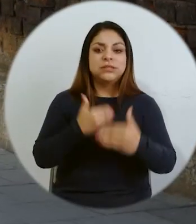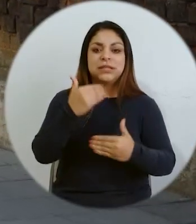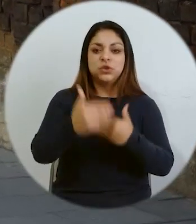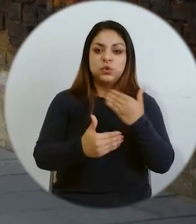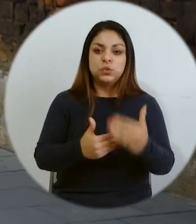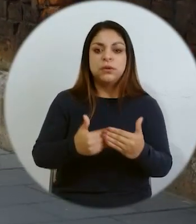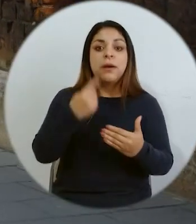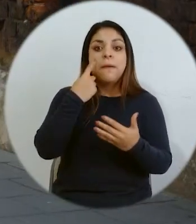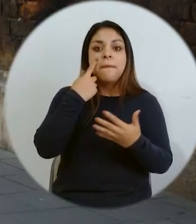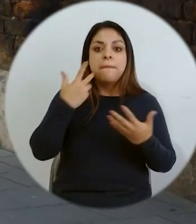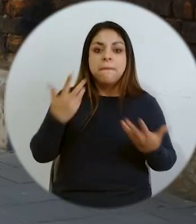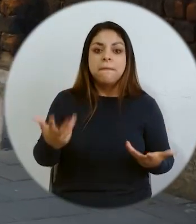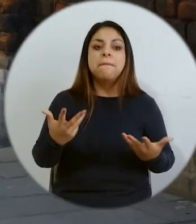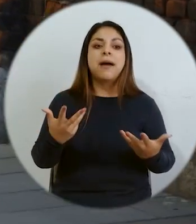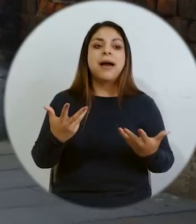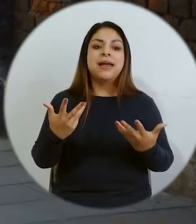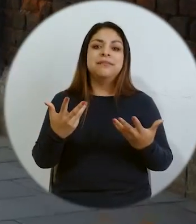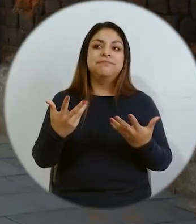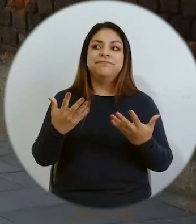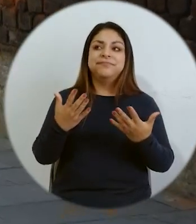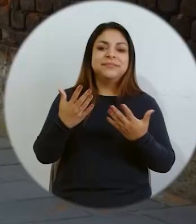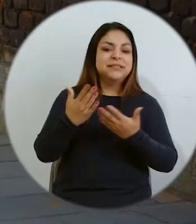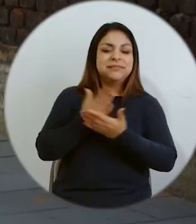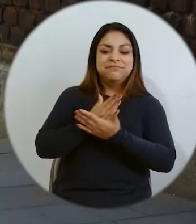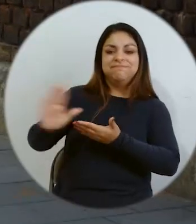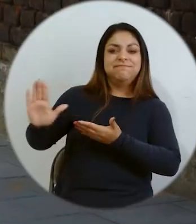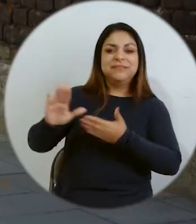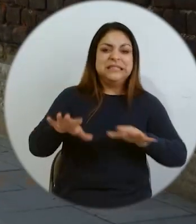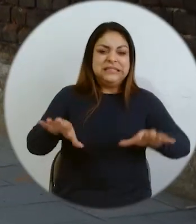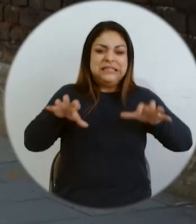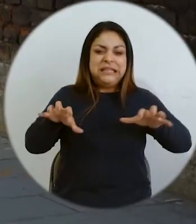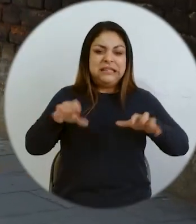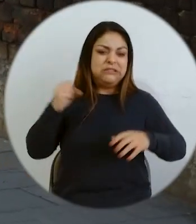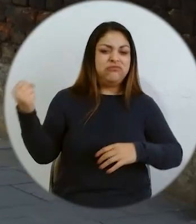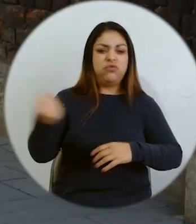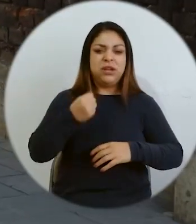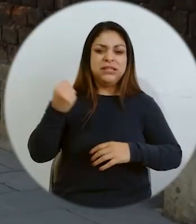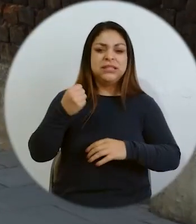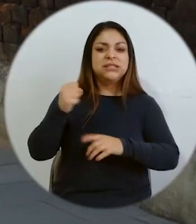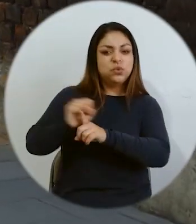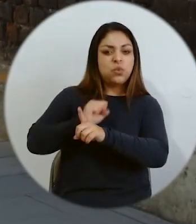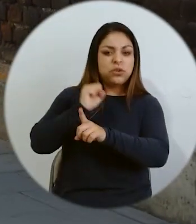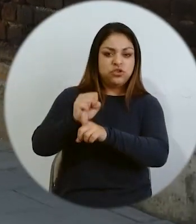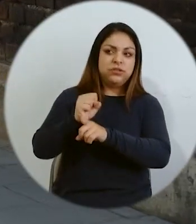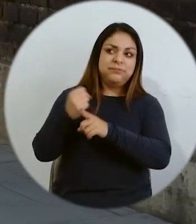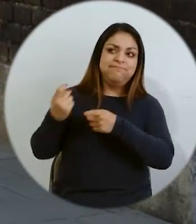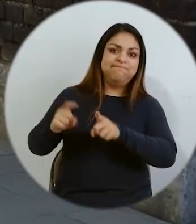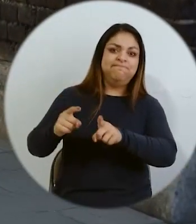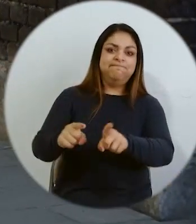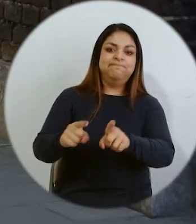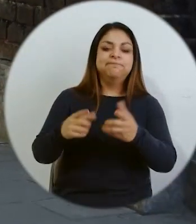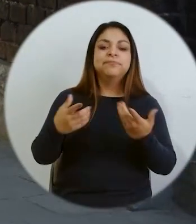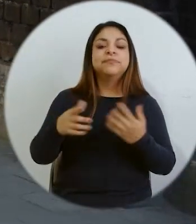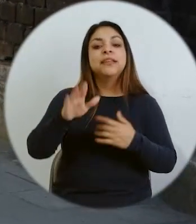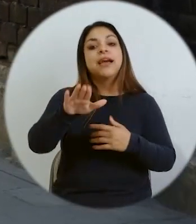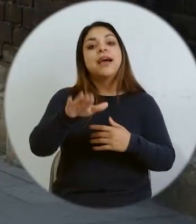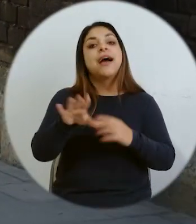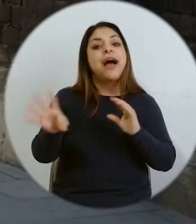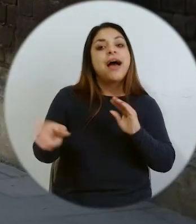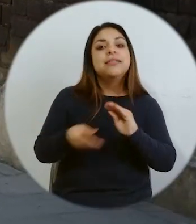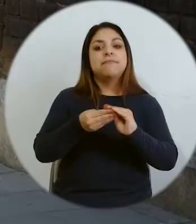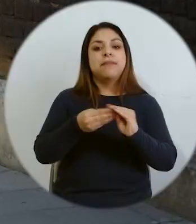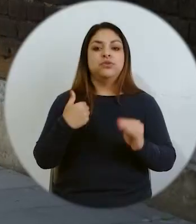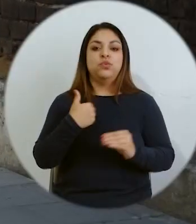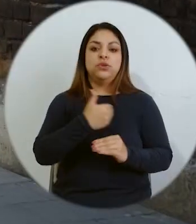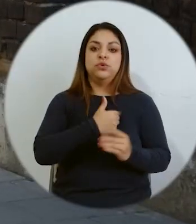que están por situaciones adversas que están viviendo, ¿verdad? Además, los programas nuestros, cerrando el paréntesis, tienen,